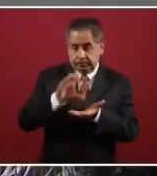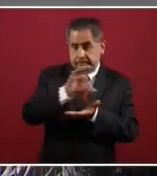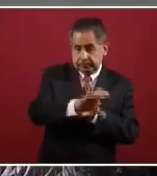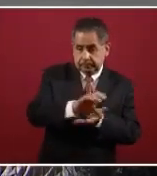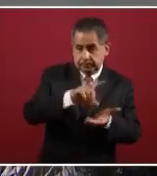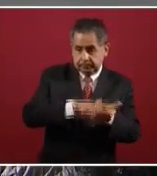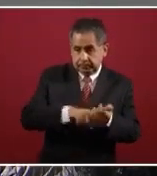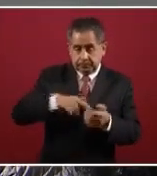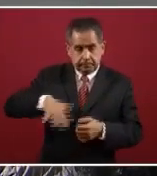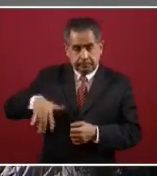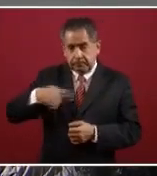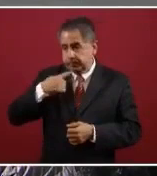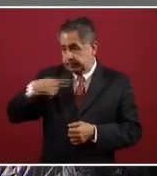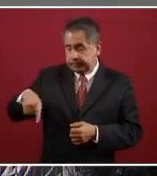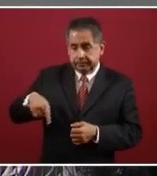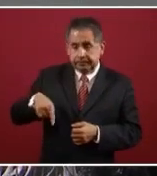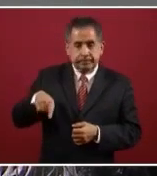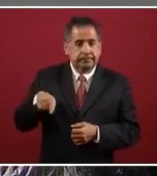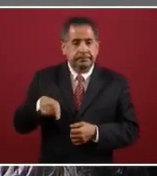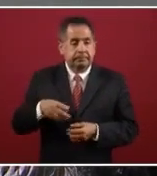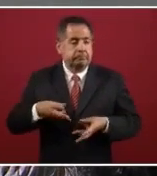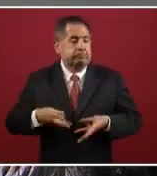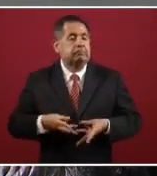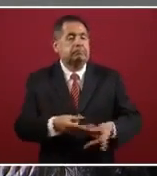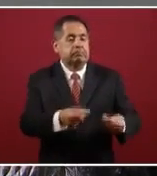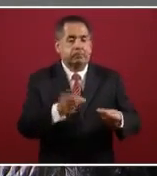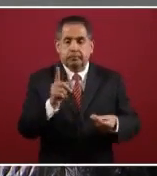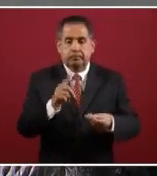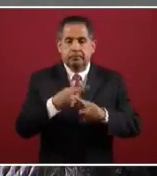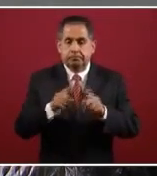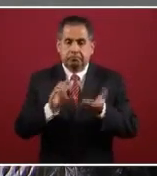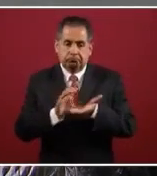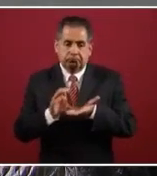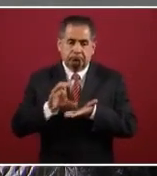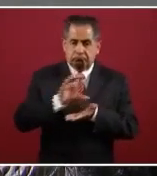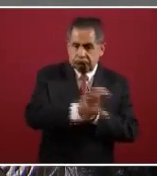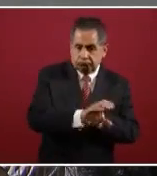que como lo decía María Luisa, no es gasto,